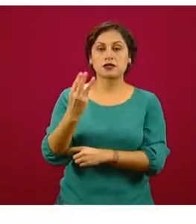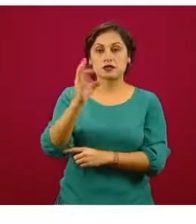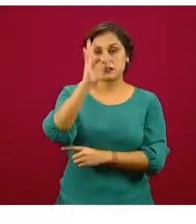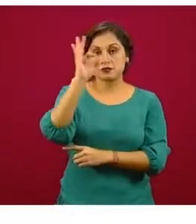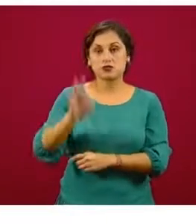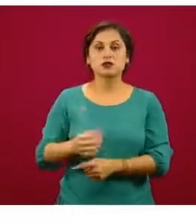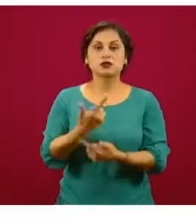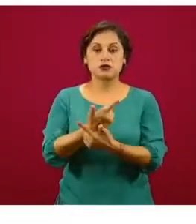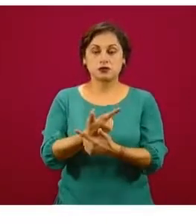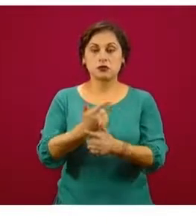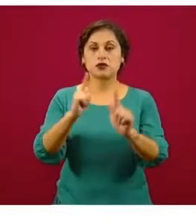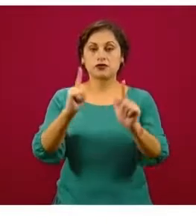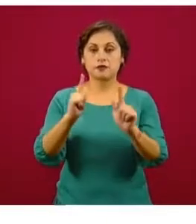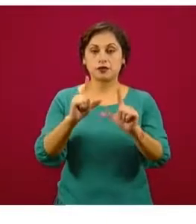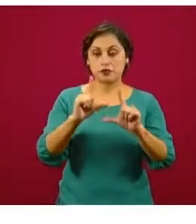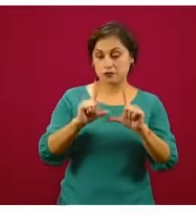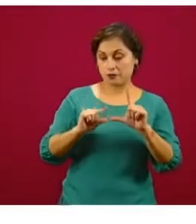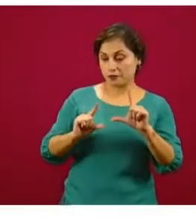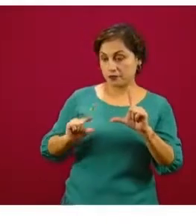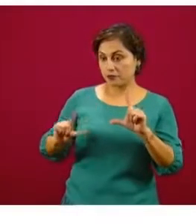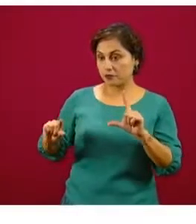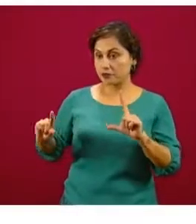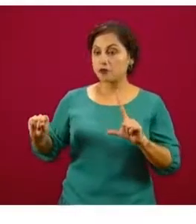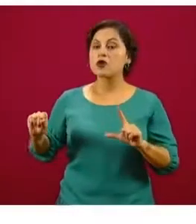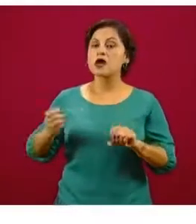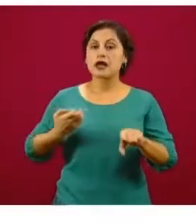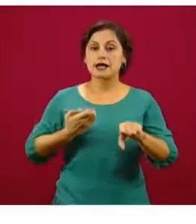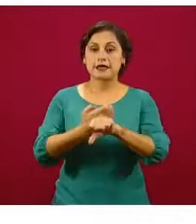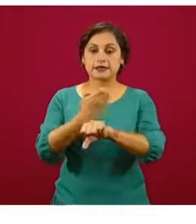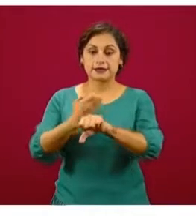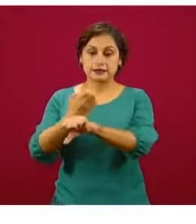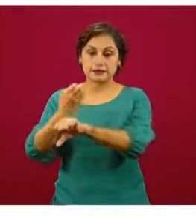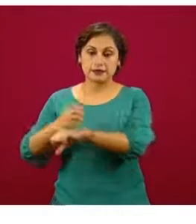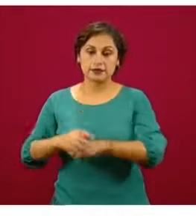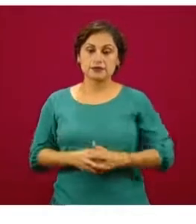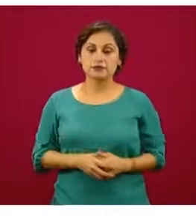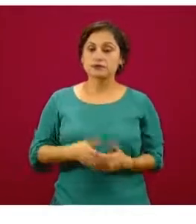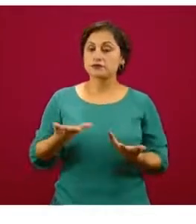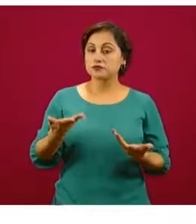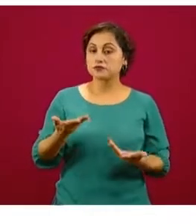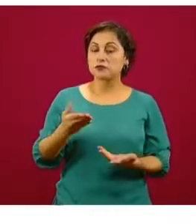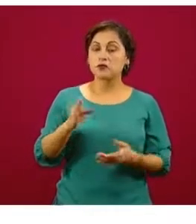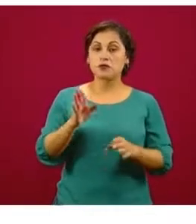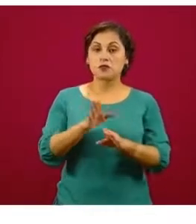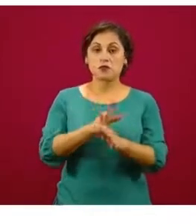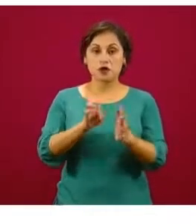libre, y en adelante la zona conurbada del Estado de México, Baja California,